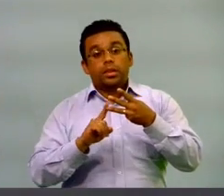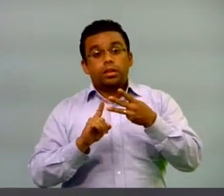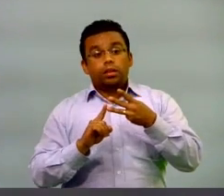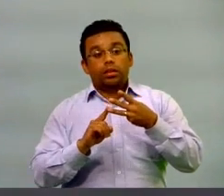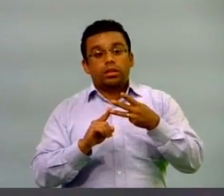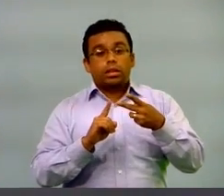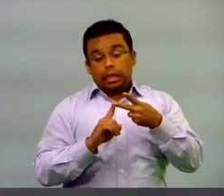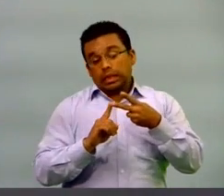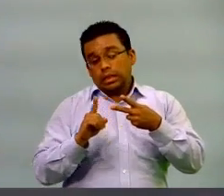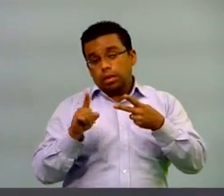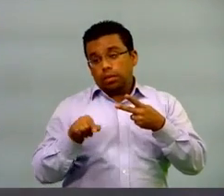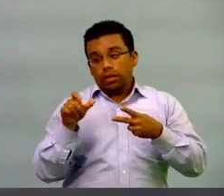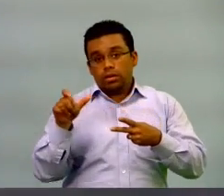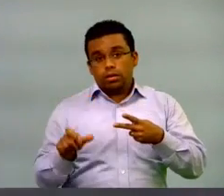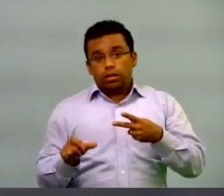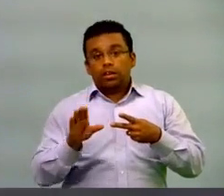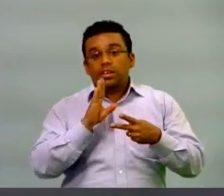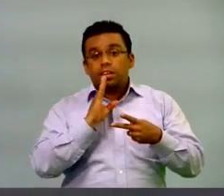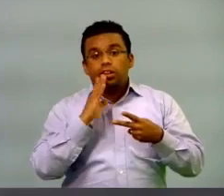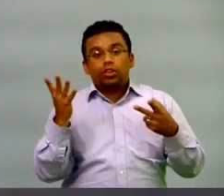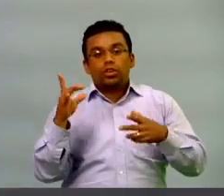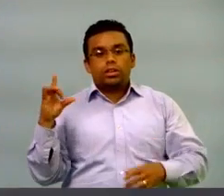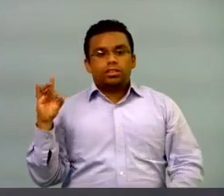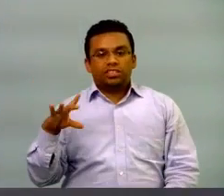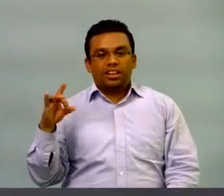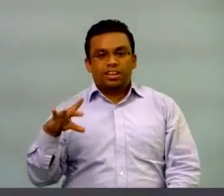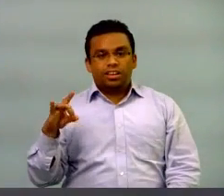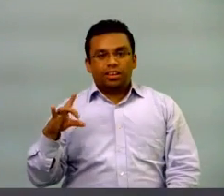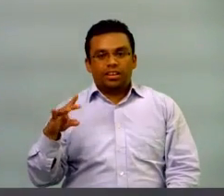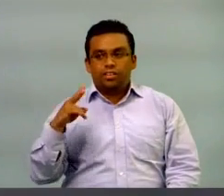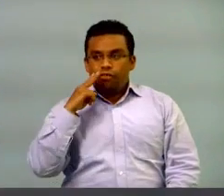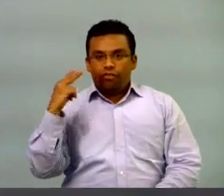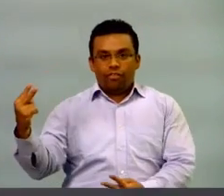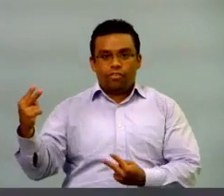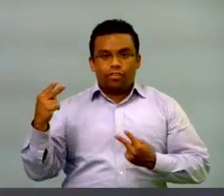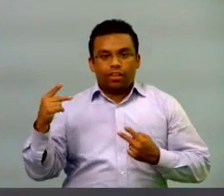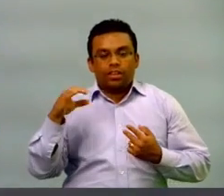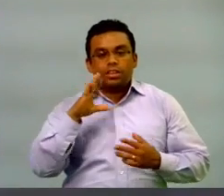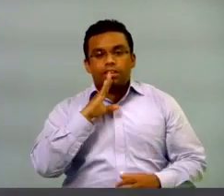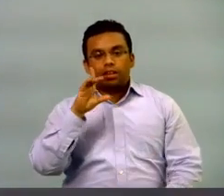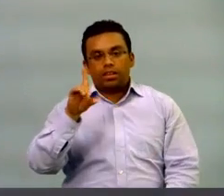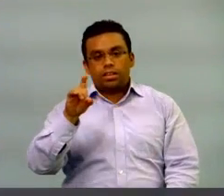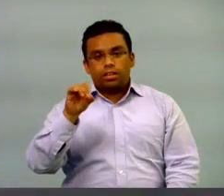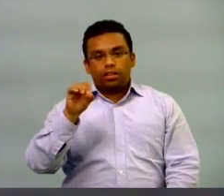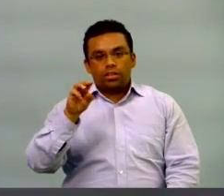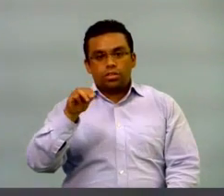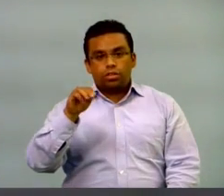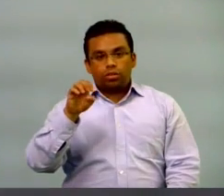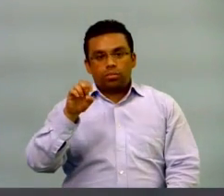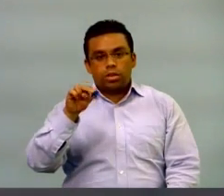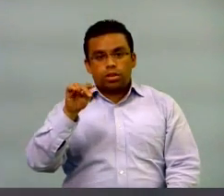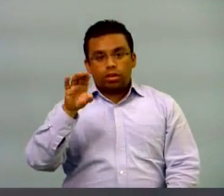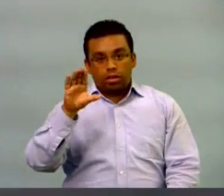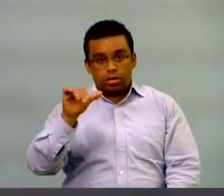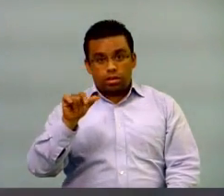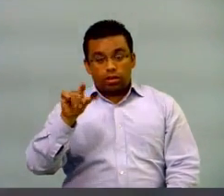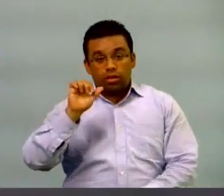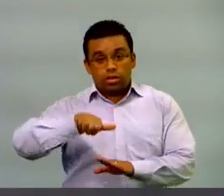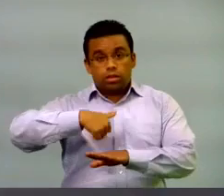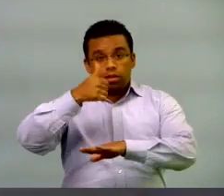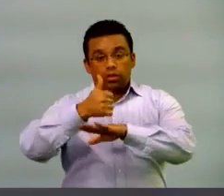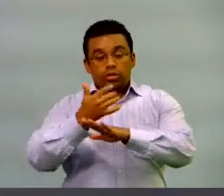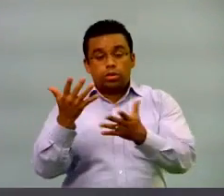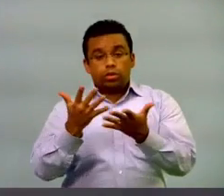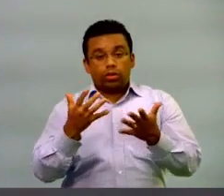desde Chile nos acompaña Doménica Parada. Ella es directora para educación en Argentina y